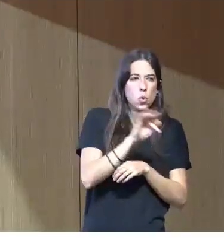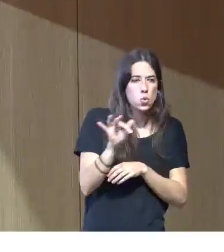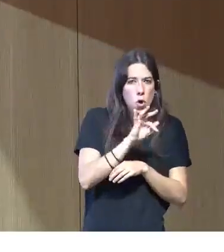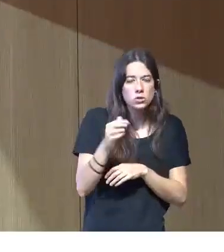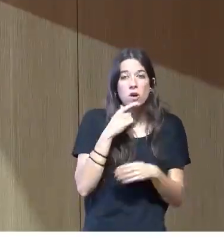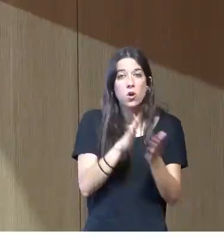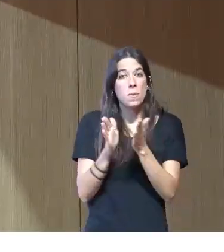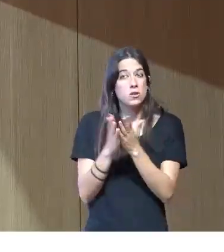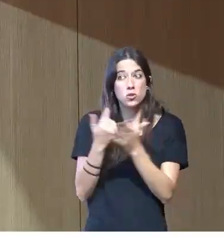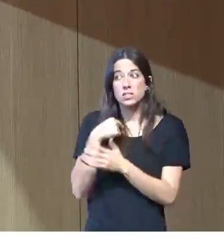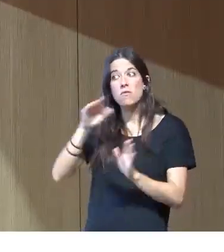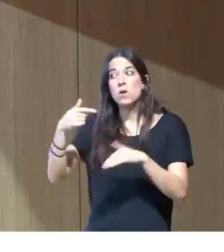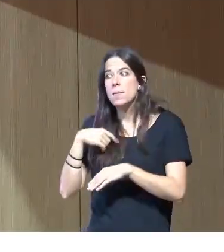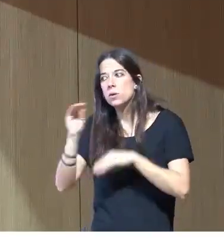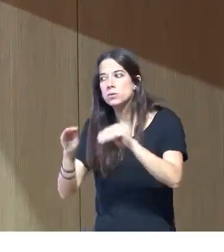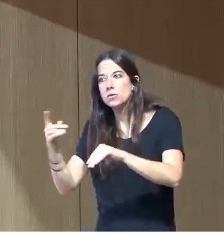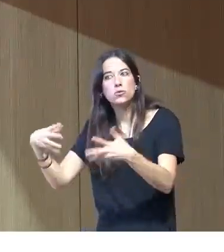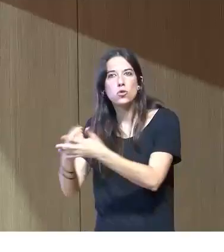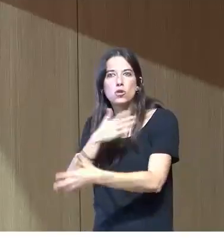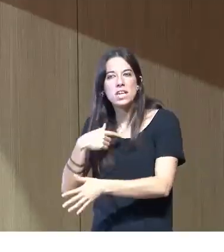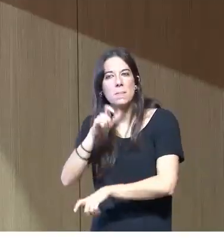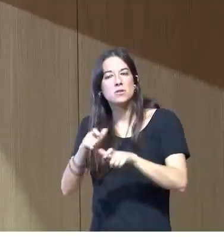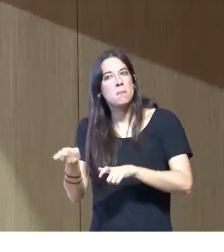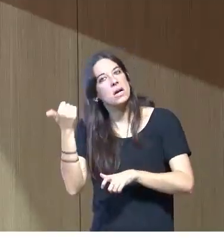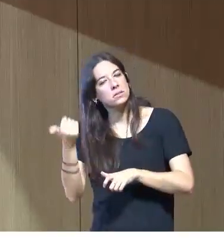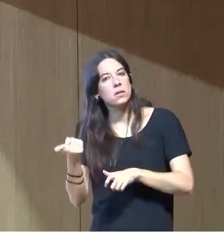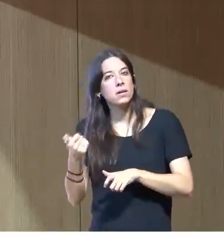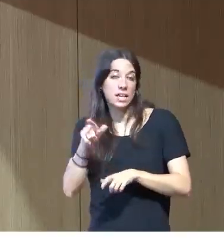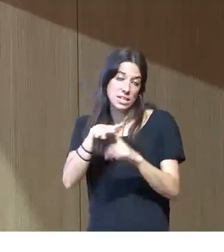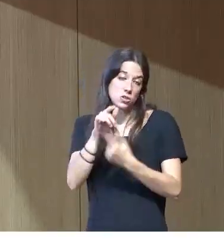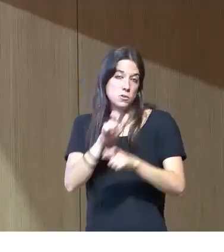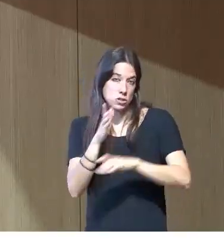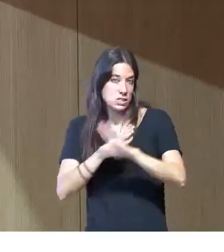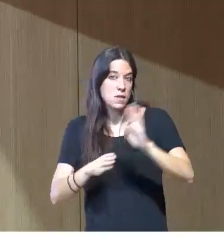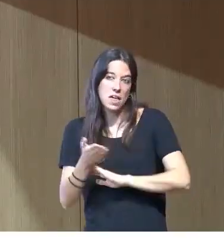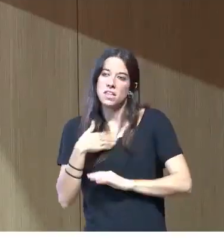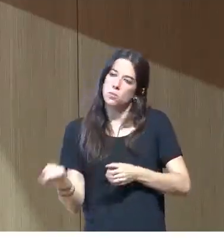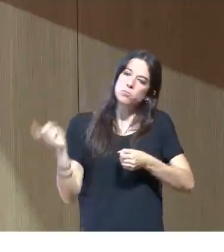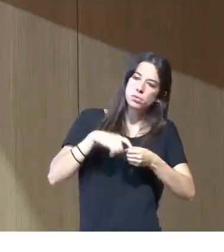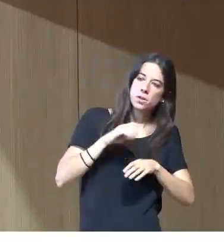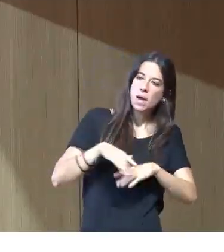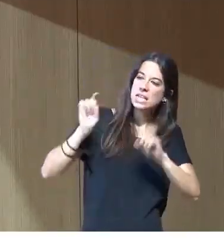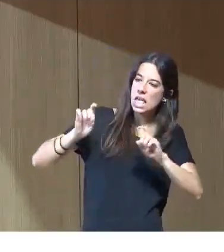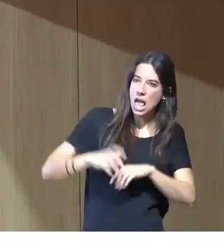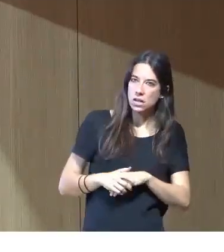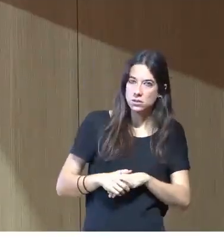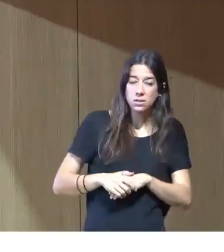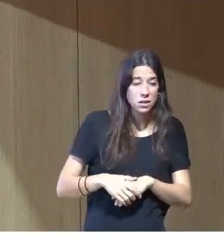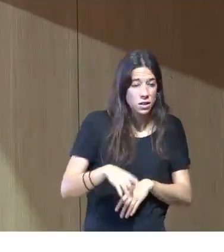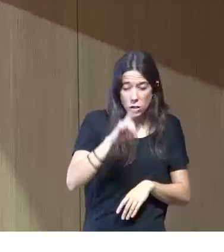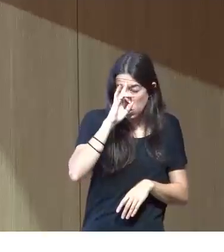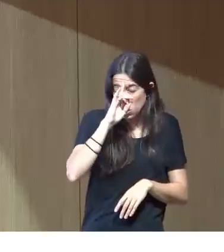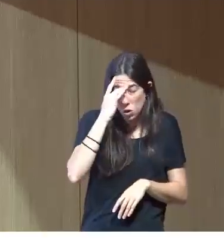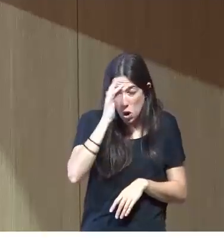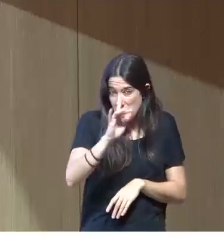aquí fuera Todos quieren que tener más gente de Pues eso personas con este caso con discapacidad y quieren enseñarles Pero no os imagináis lo difícil